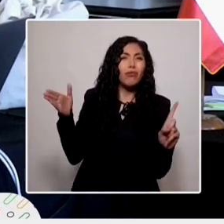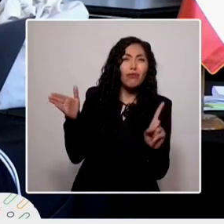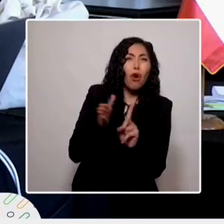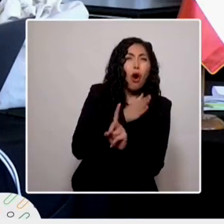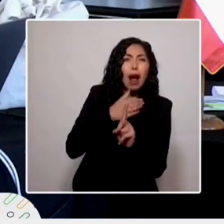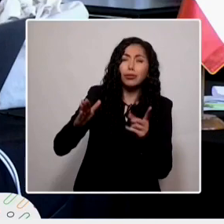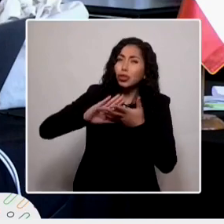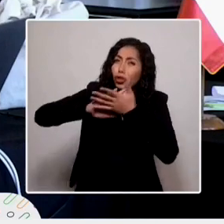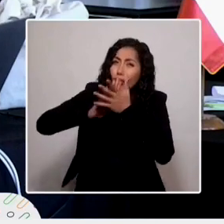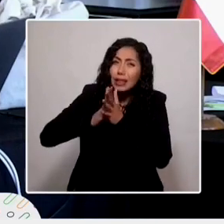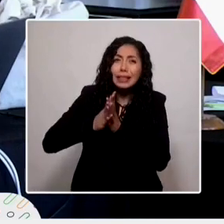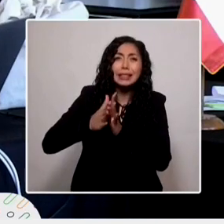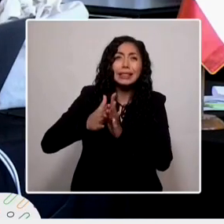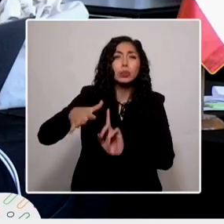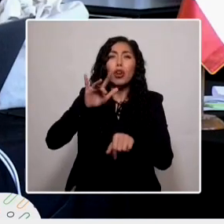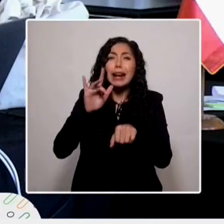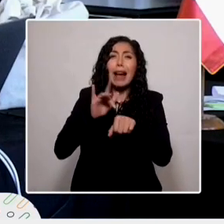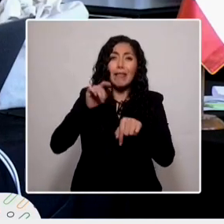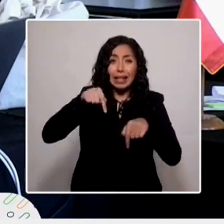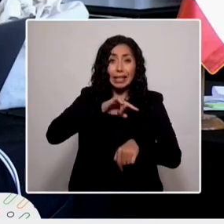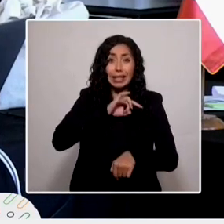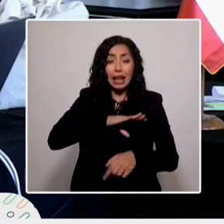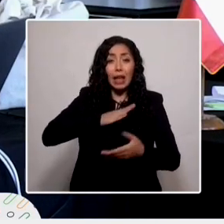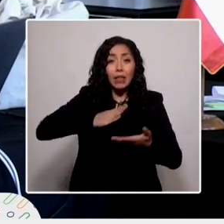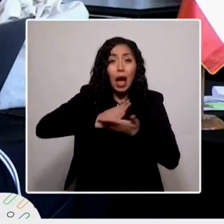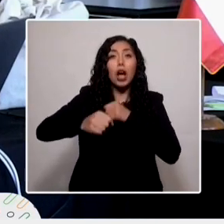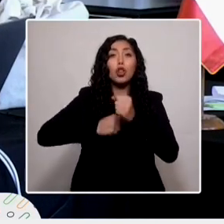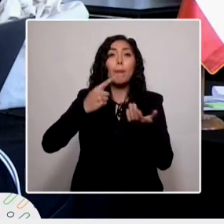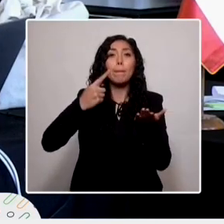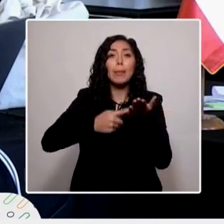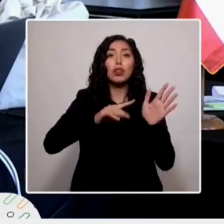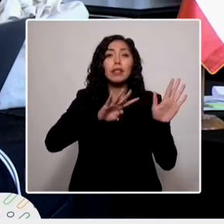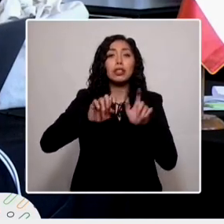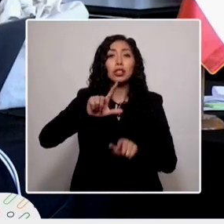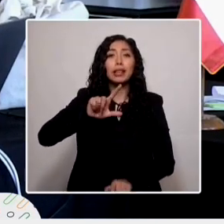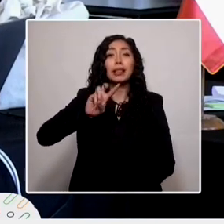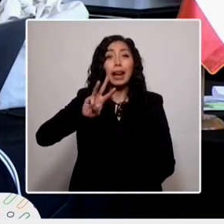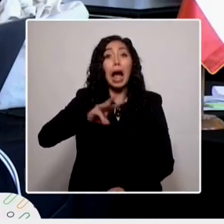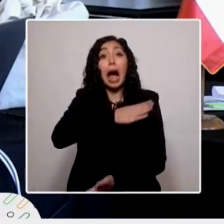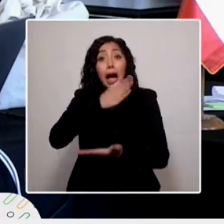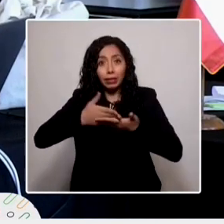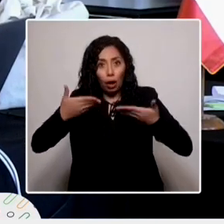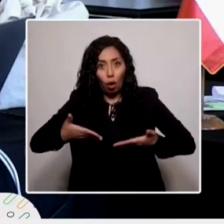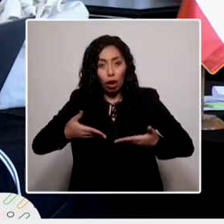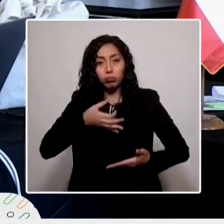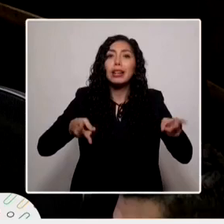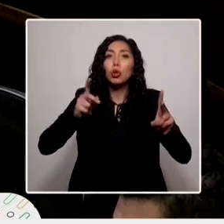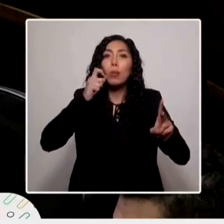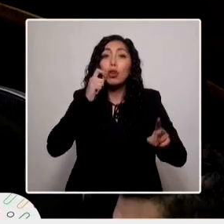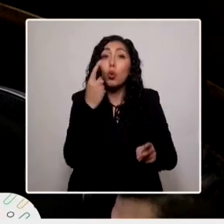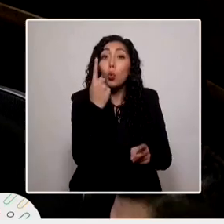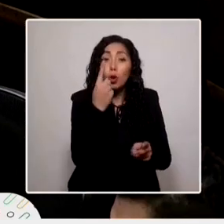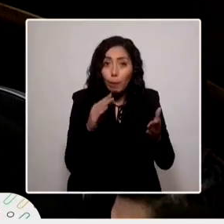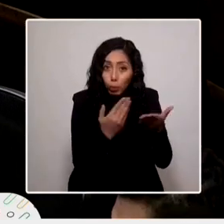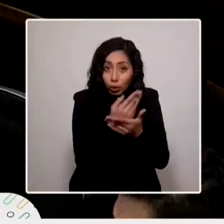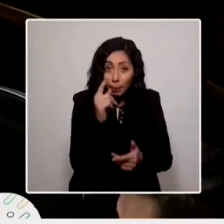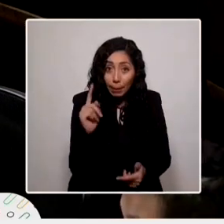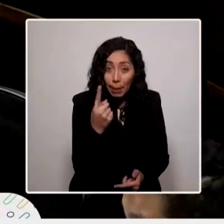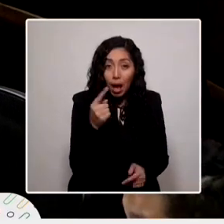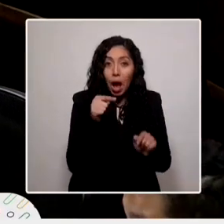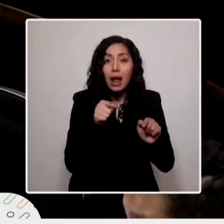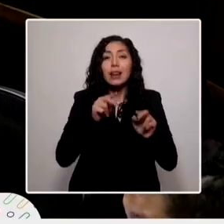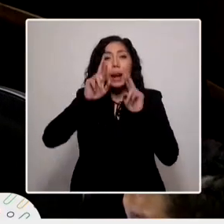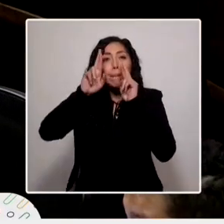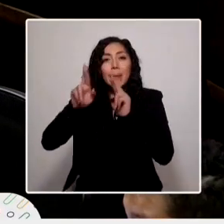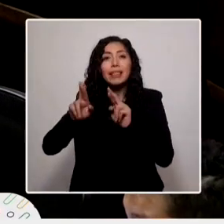cometido en Chile desde el año 1973 hasta la fecha. He dicho, señor Secretario. El respeto de los derechos